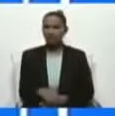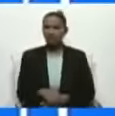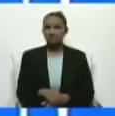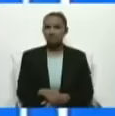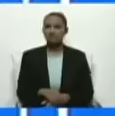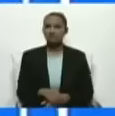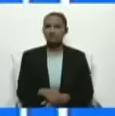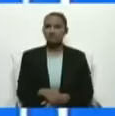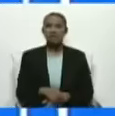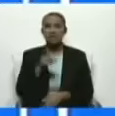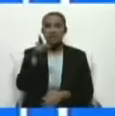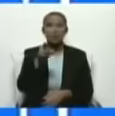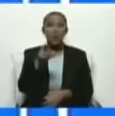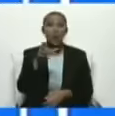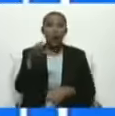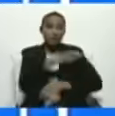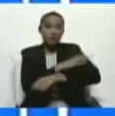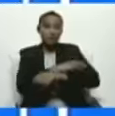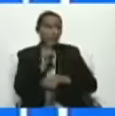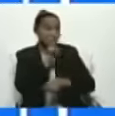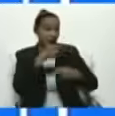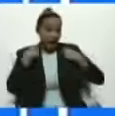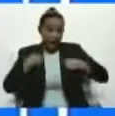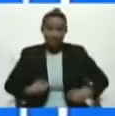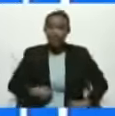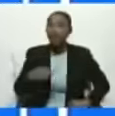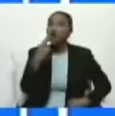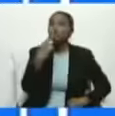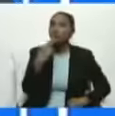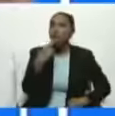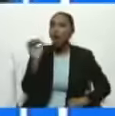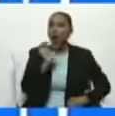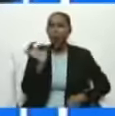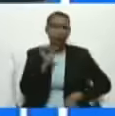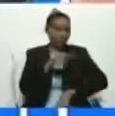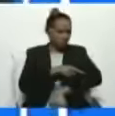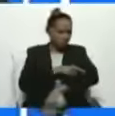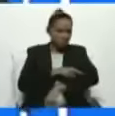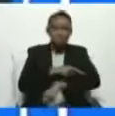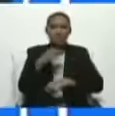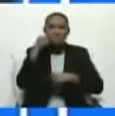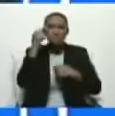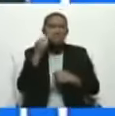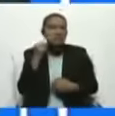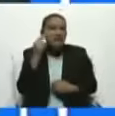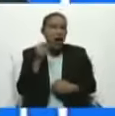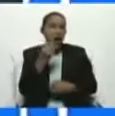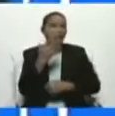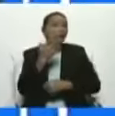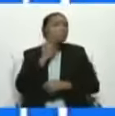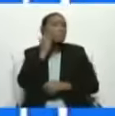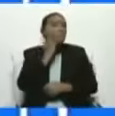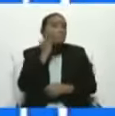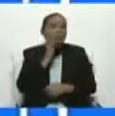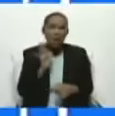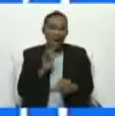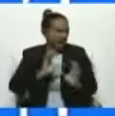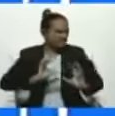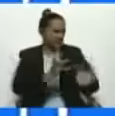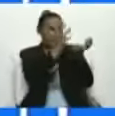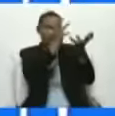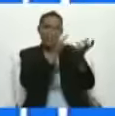Si ves a alguien con una franela roja o con el color de piel tan venezolano, quémalo vivo.